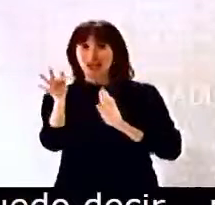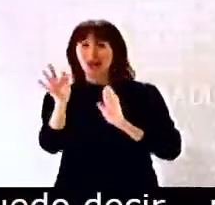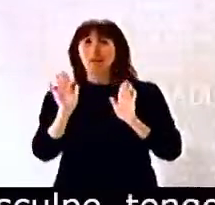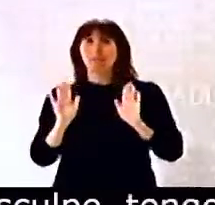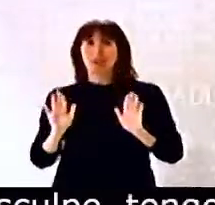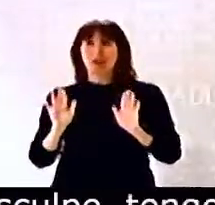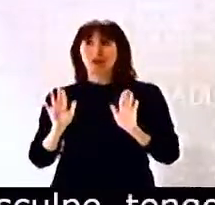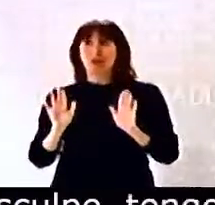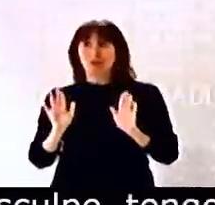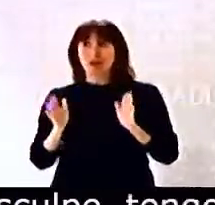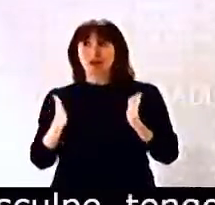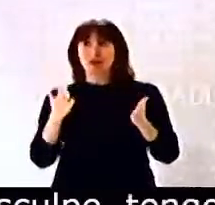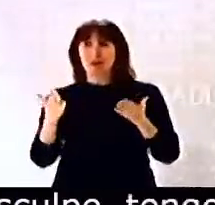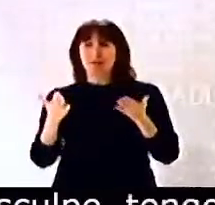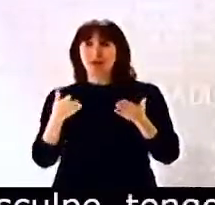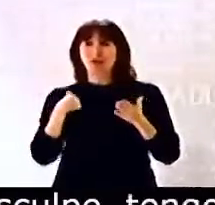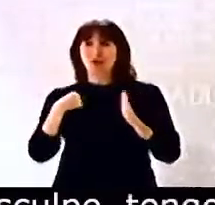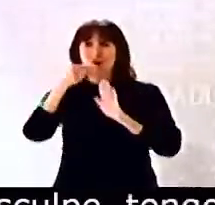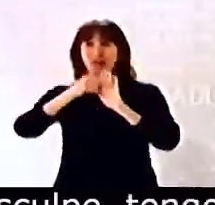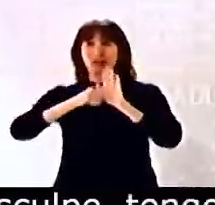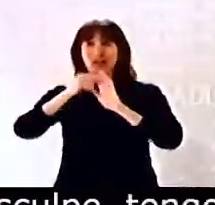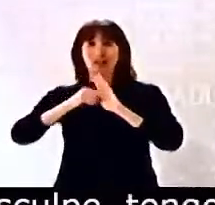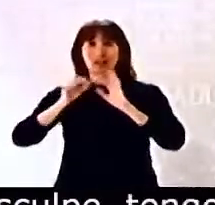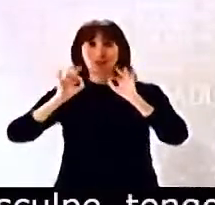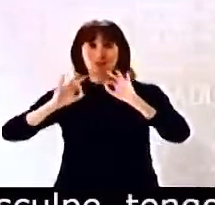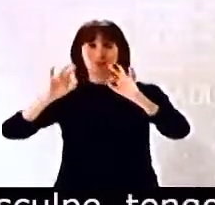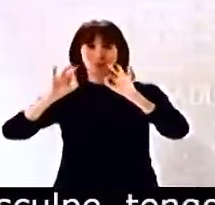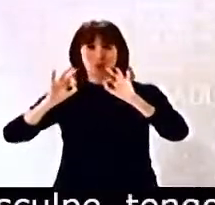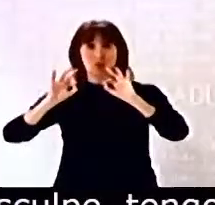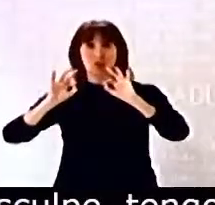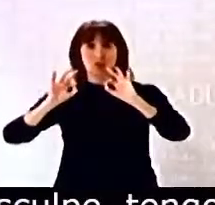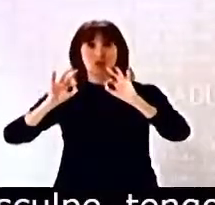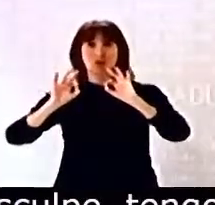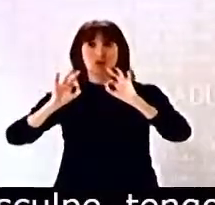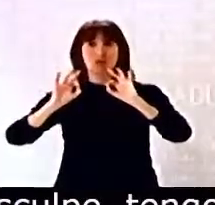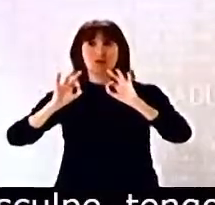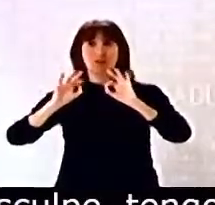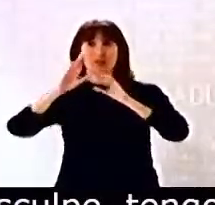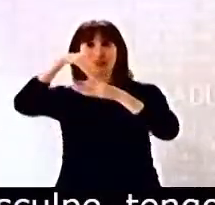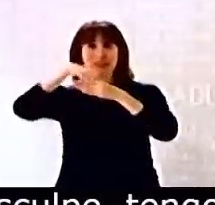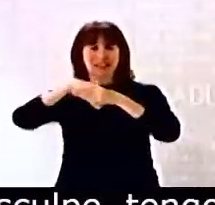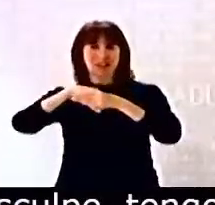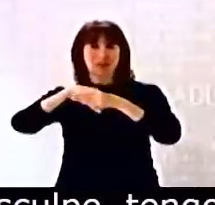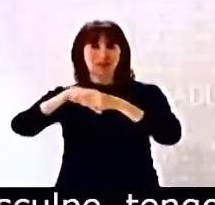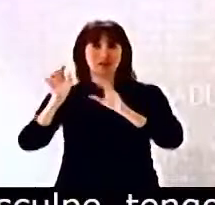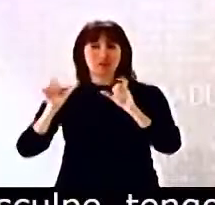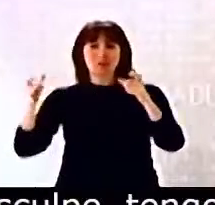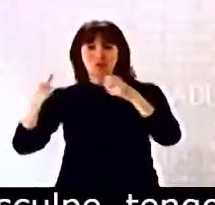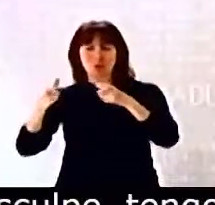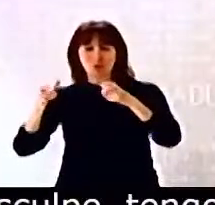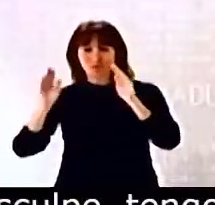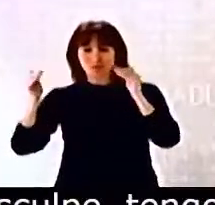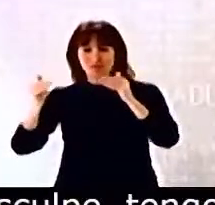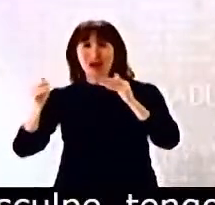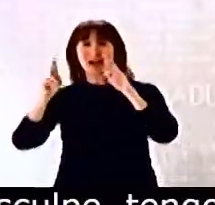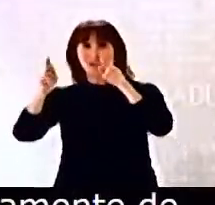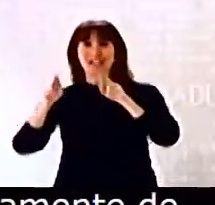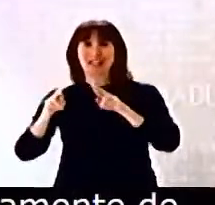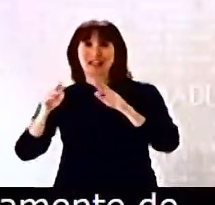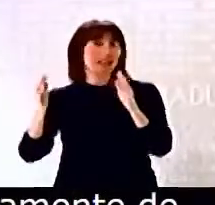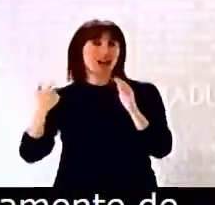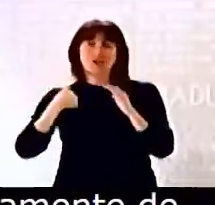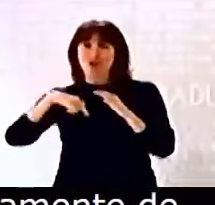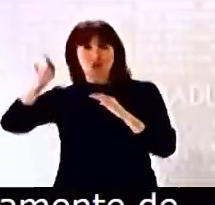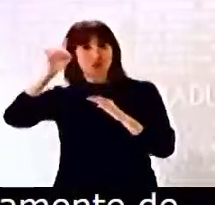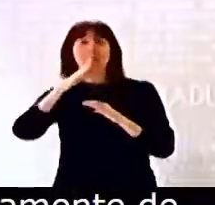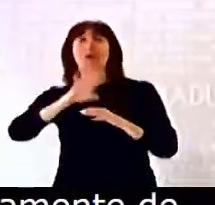dato de los que son efectivamente de residencia. No obstante, mañana se lo facilitaremos